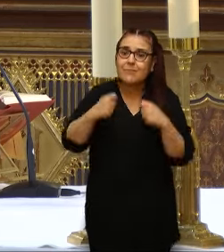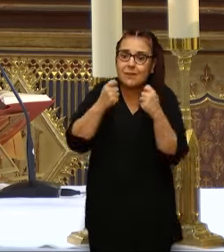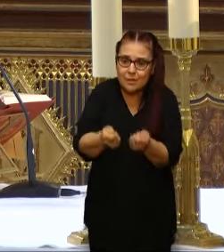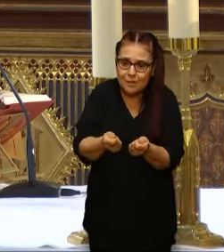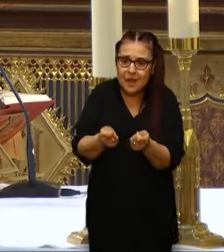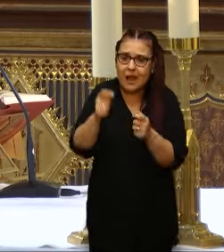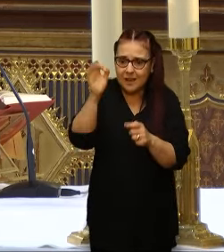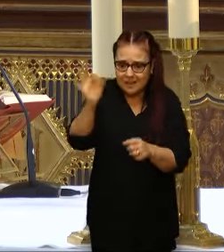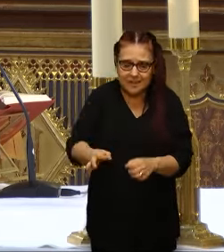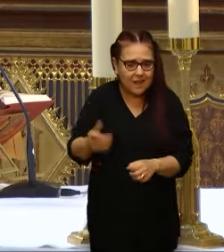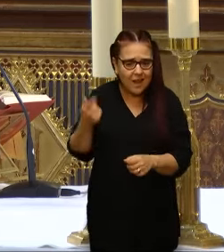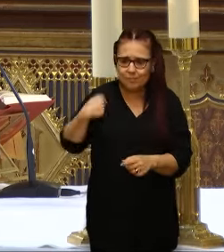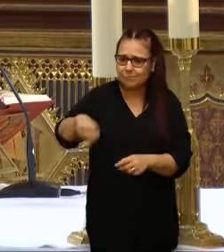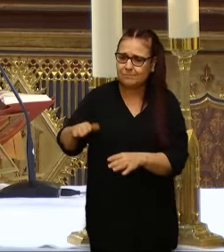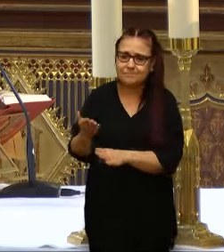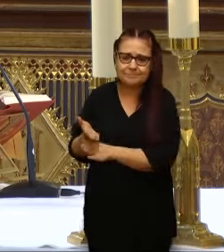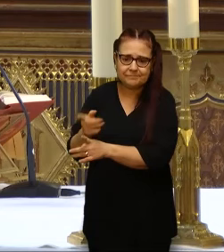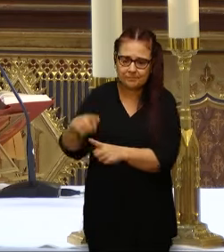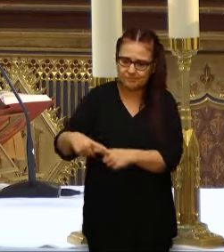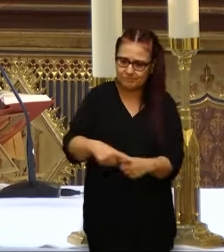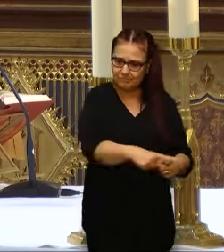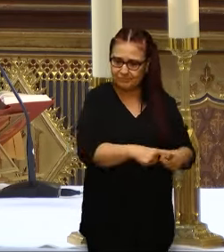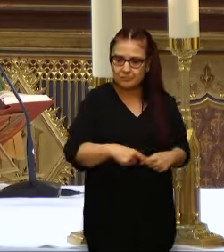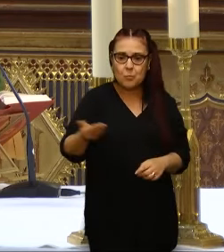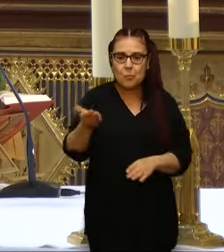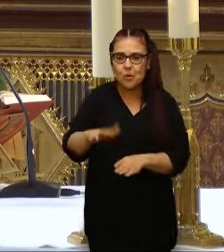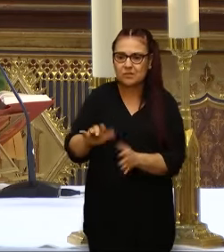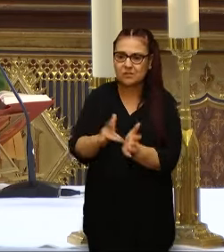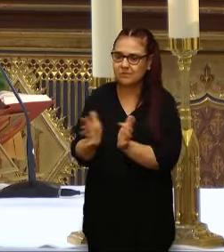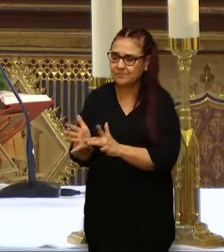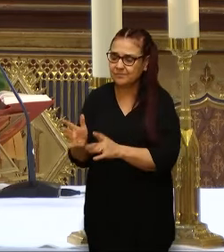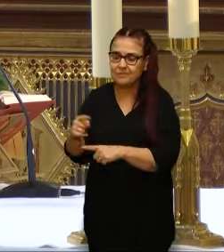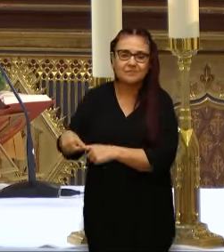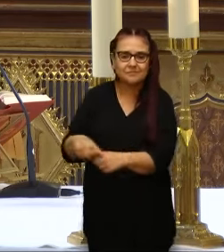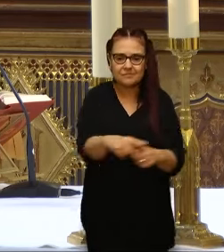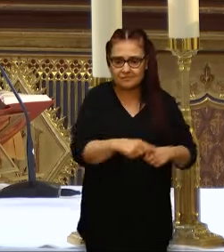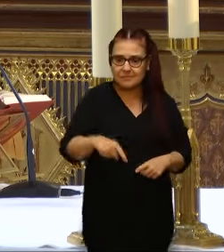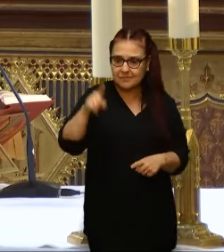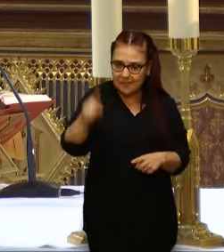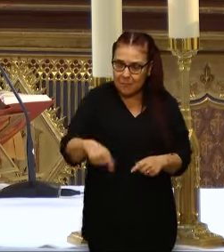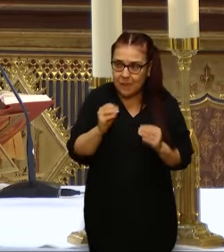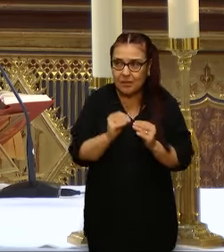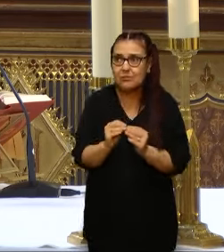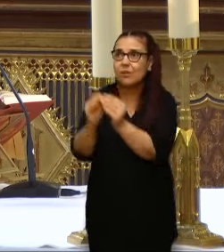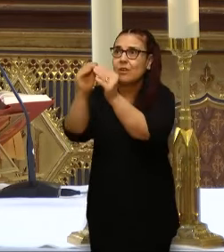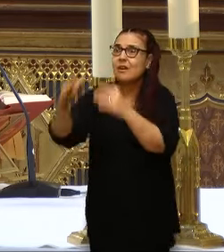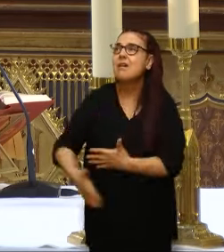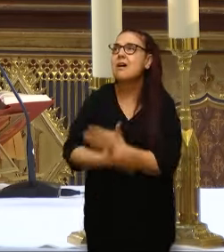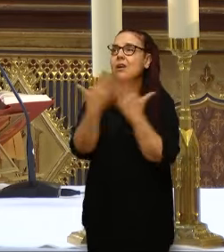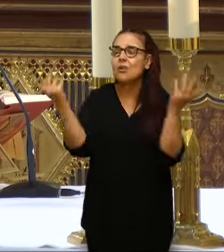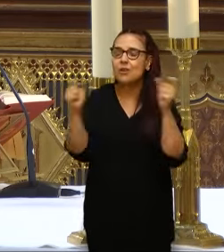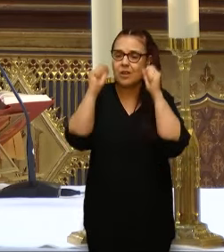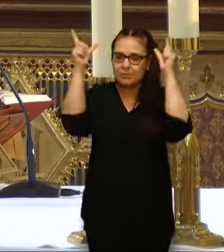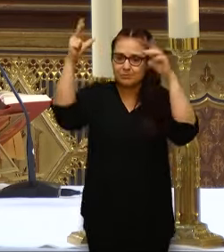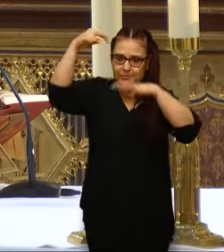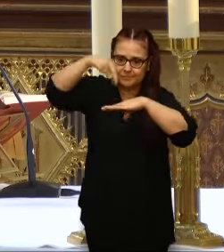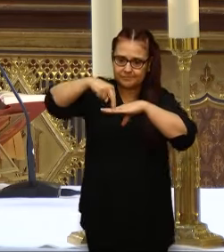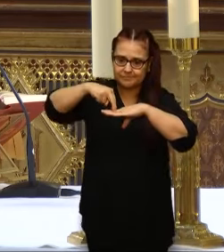Concédeles que, así como han compartido ya la muerte de Jesucristo, compartan también con Él la gloria de la